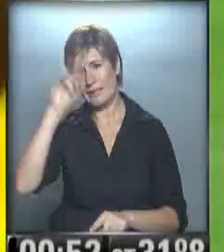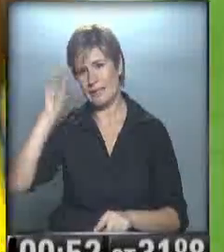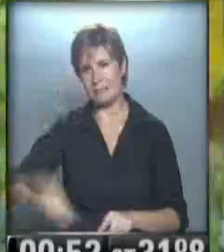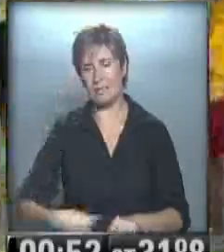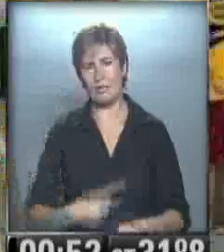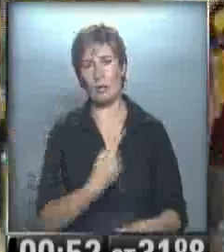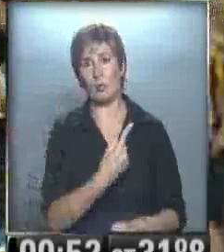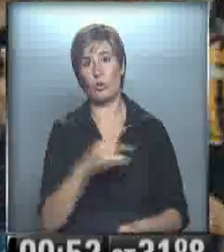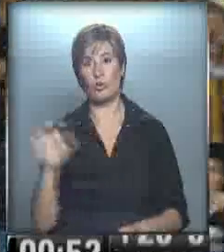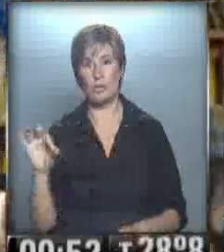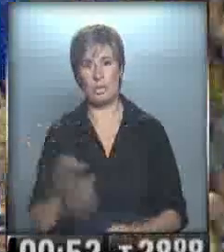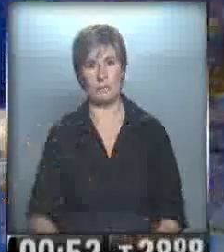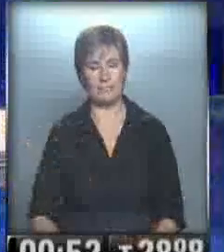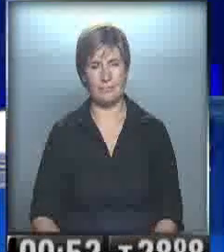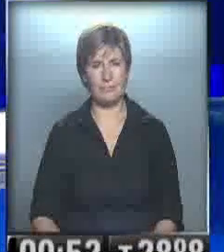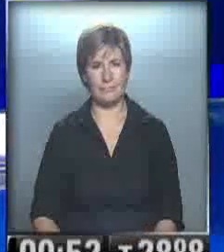1-0.